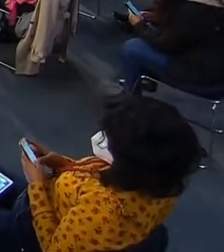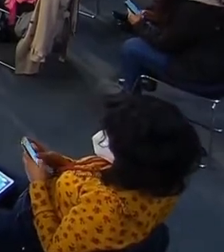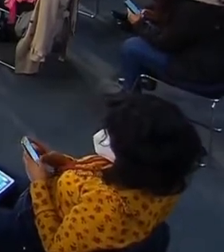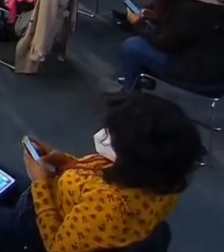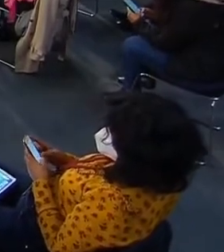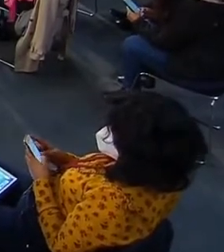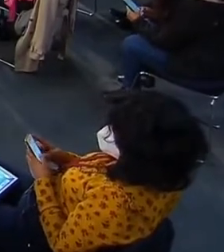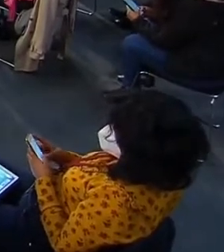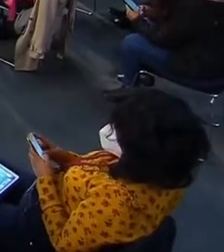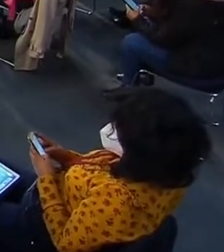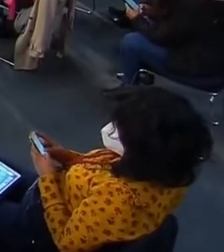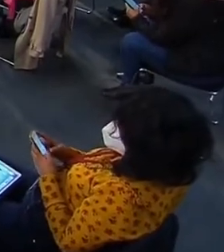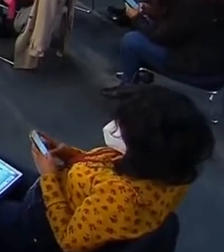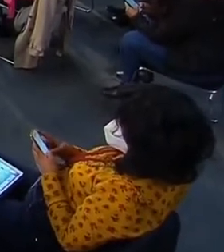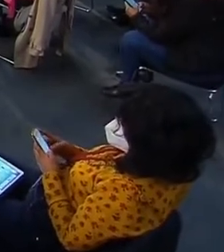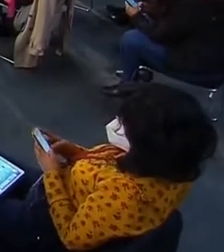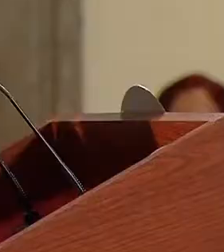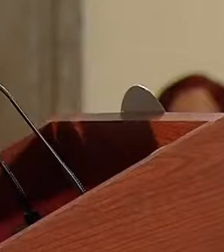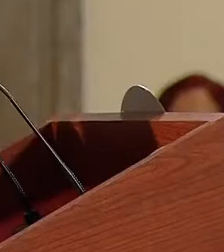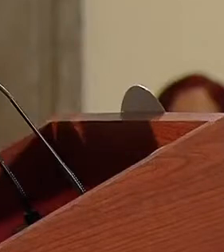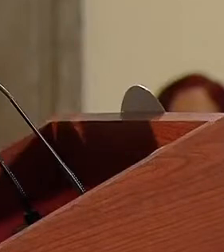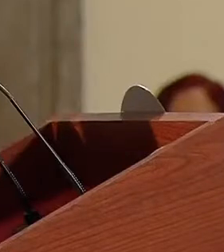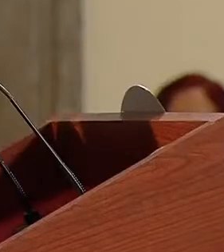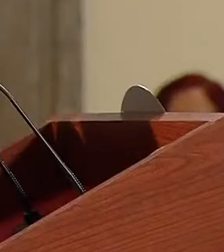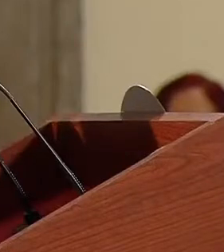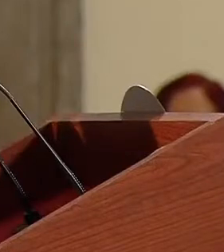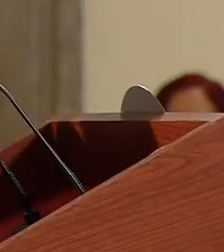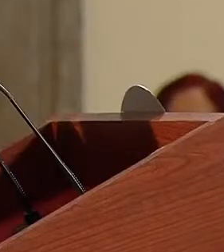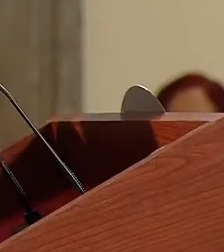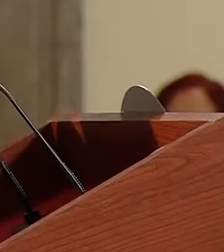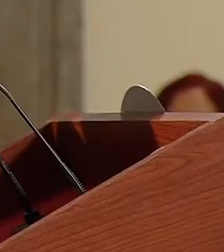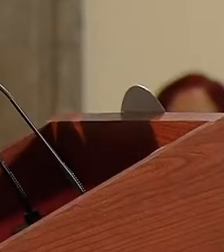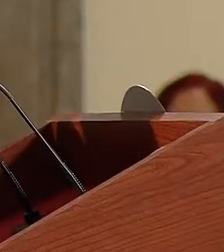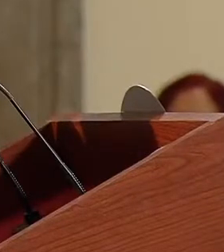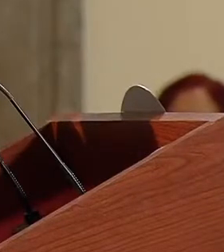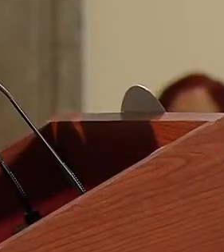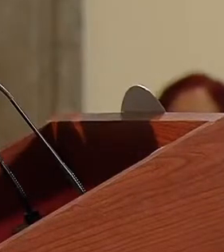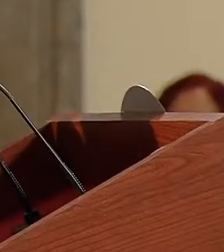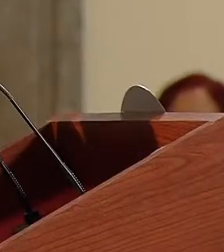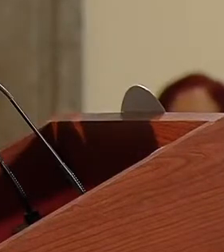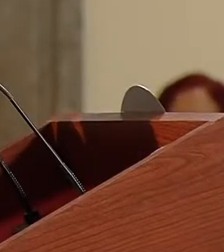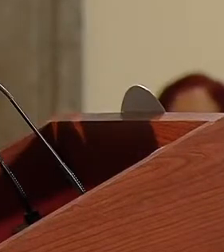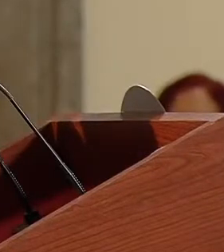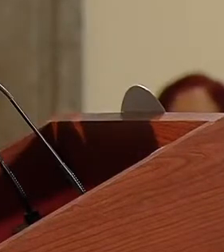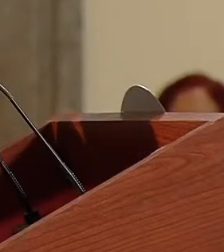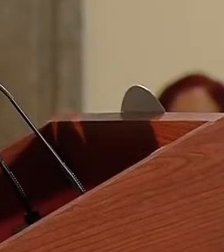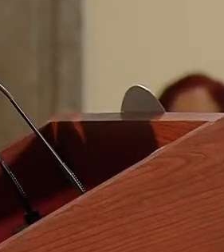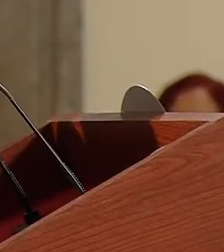Y rezan de corazón, pero también rezan